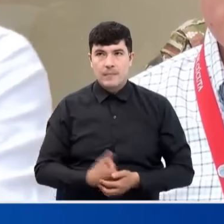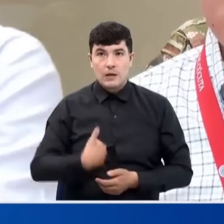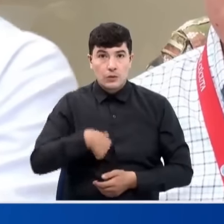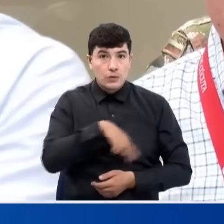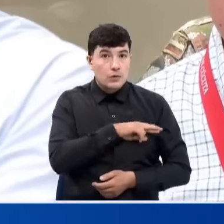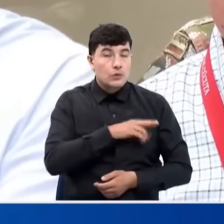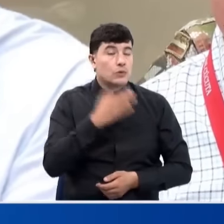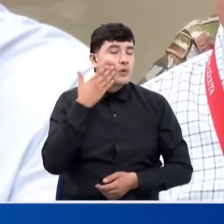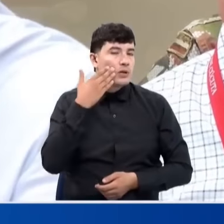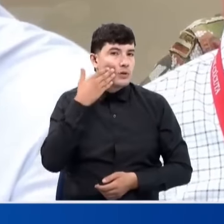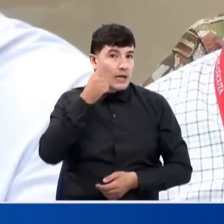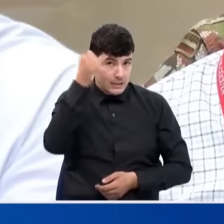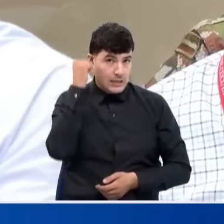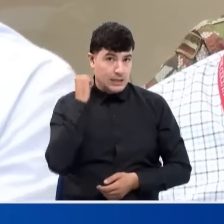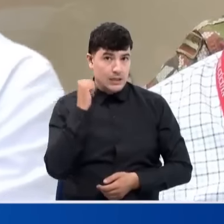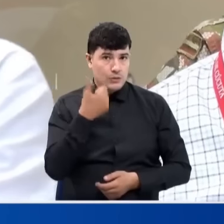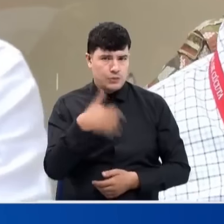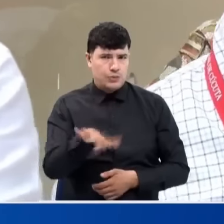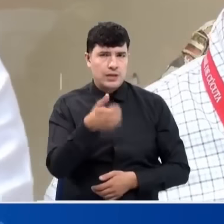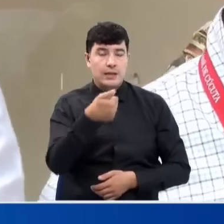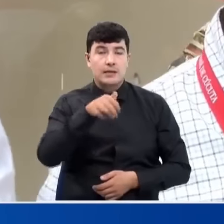hicieron 19 allanamientos.